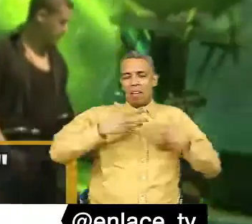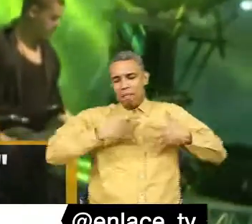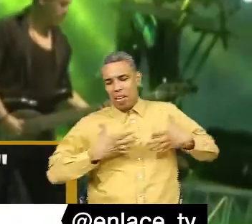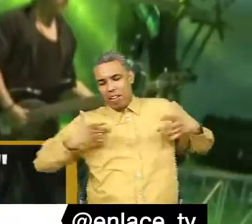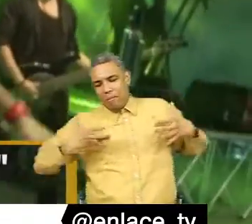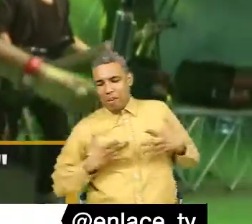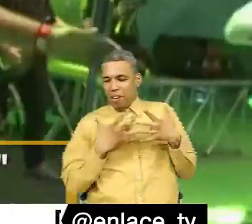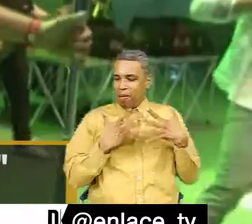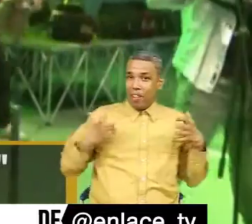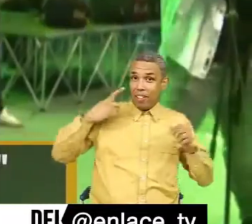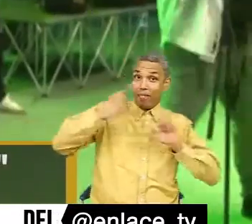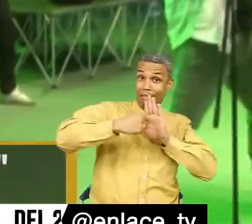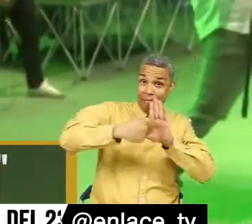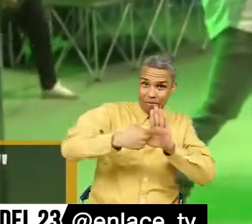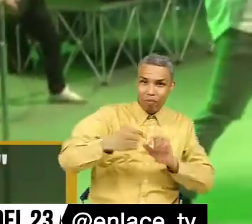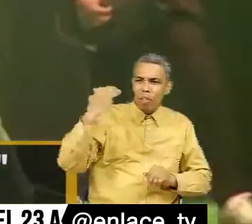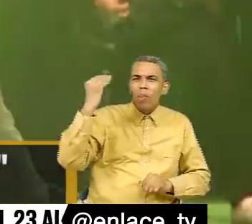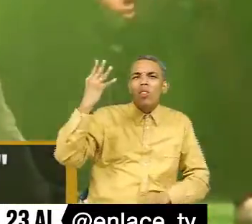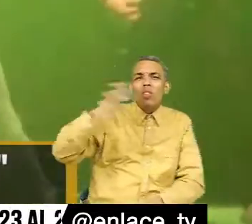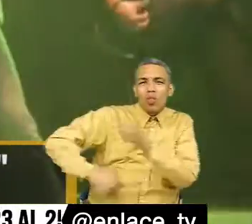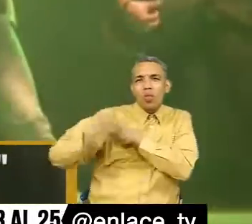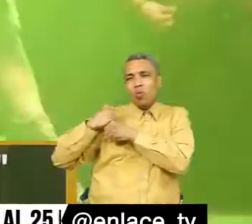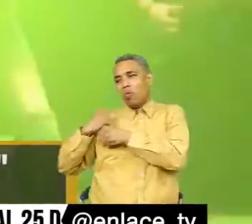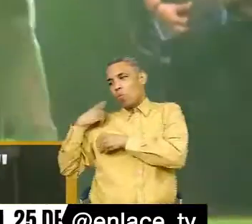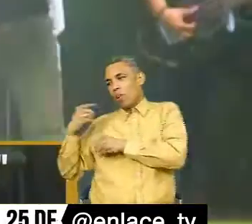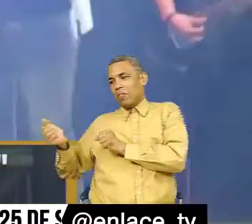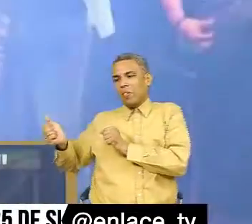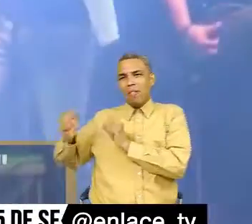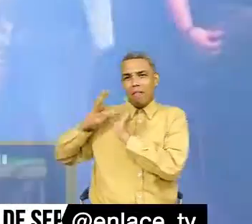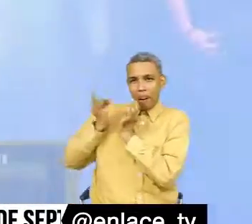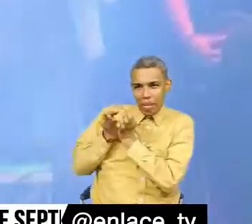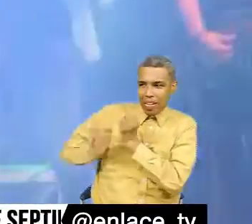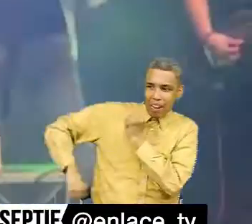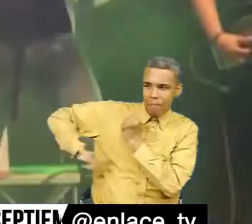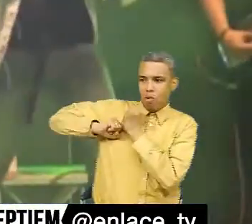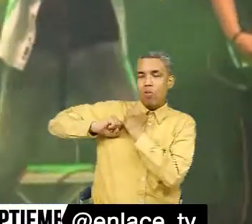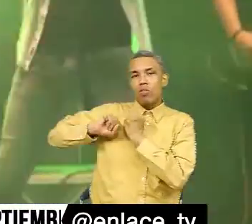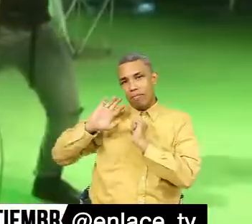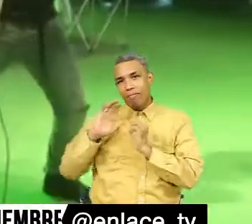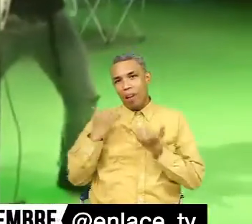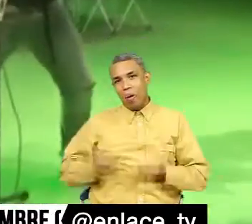comenzó a explotar desde hace más de 4 años al lado de su familia, también vallenata.